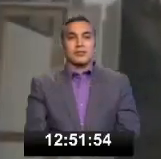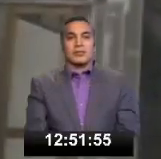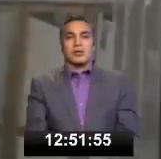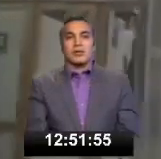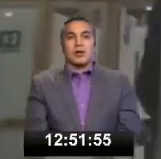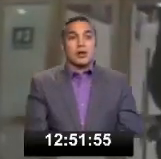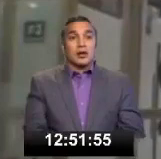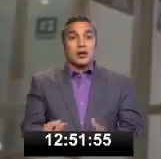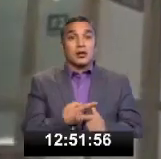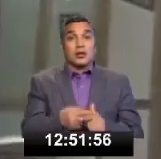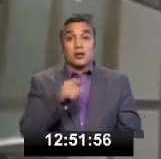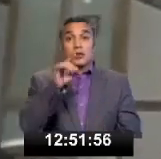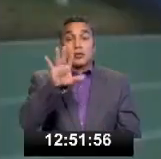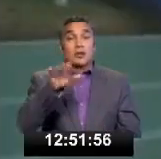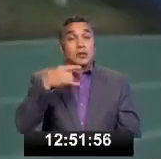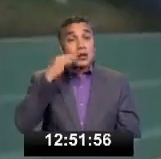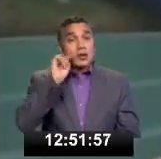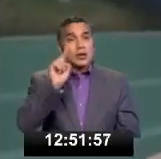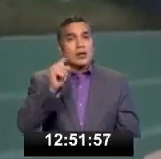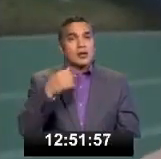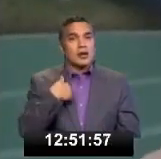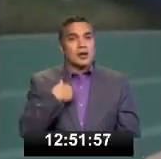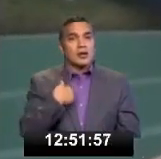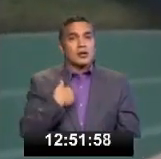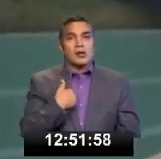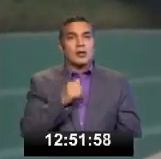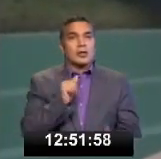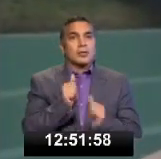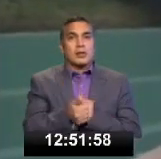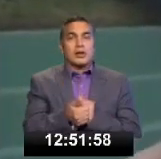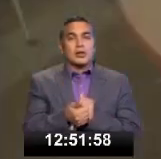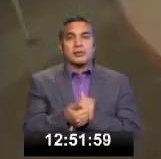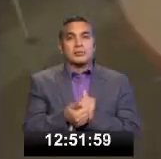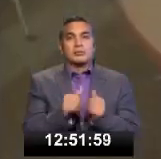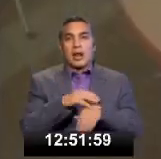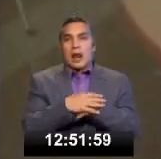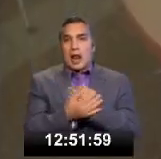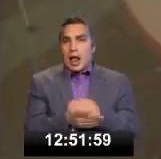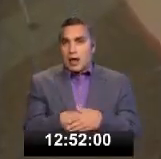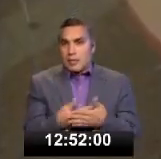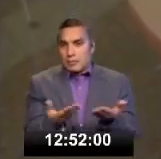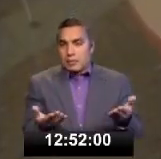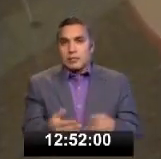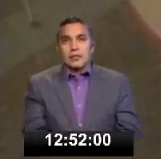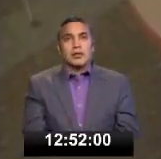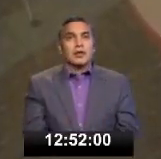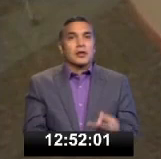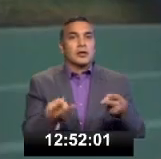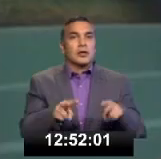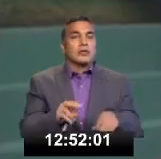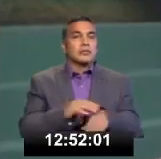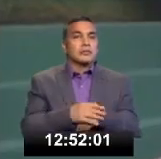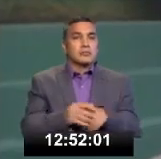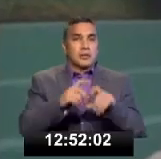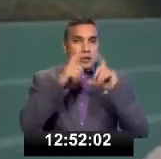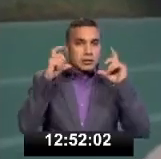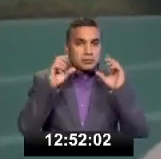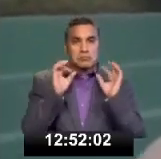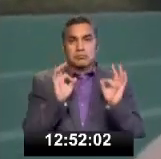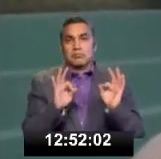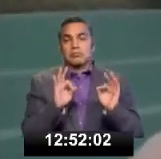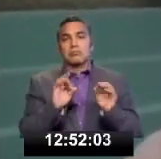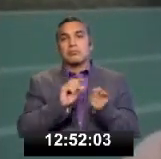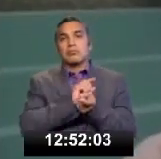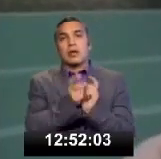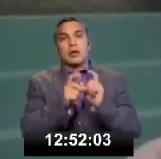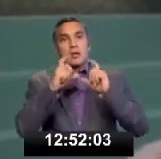donde los niños van a tener que pasar por una higienización tanto de manos como de revisión de mascarilla o cambio